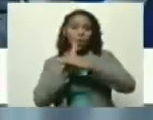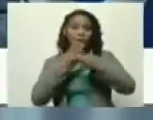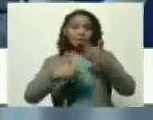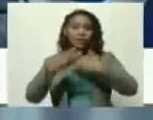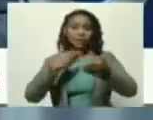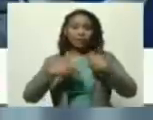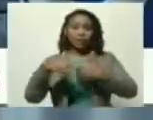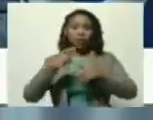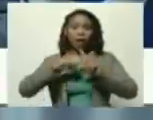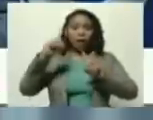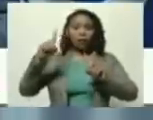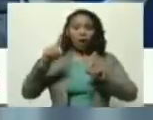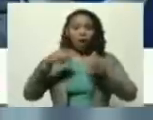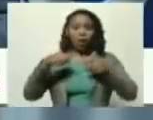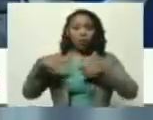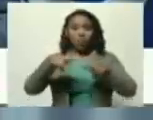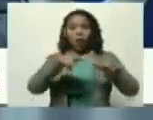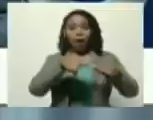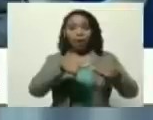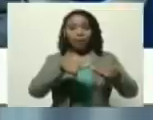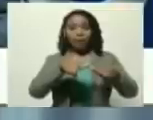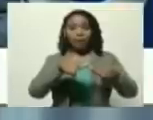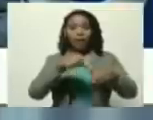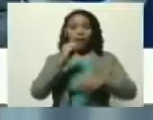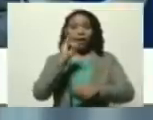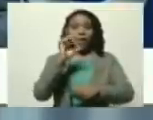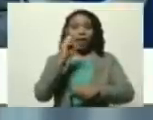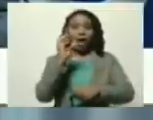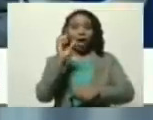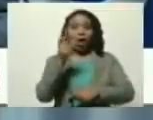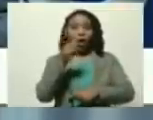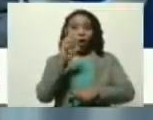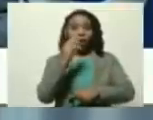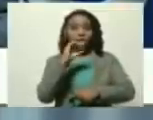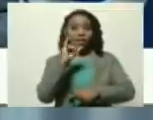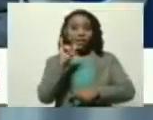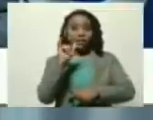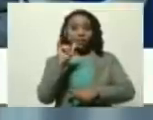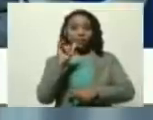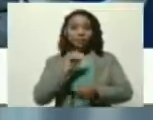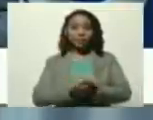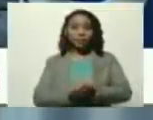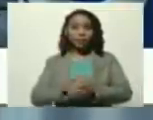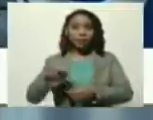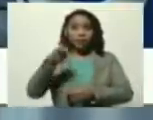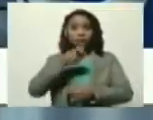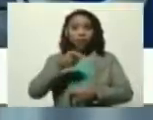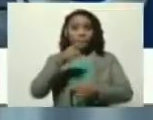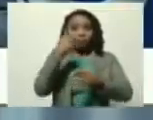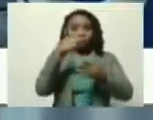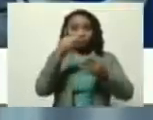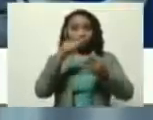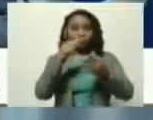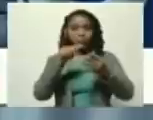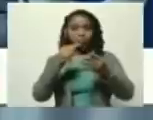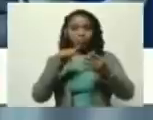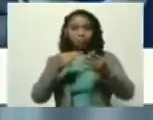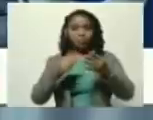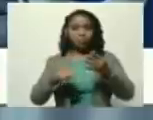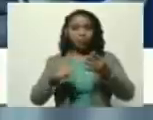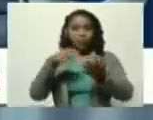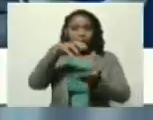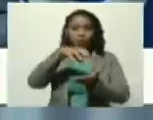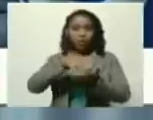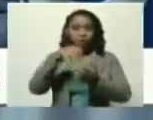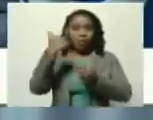los sectores Ilagorri 2, Sibucara, Chiquinquirá y Los Tres